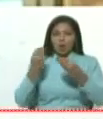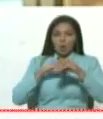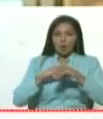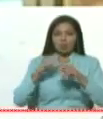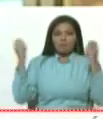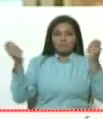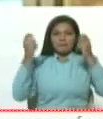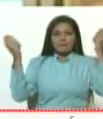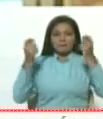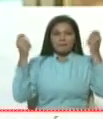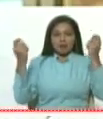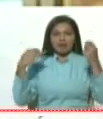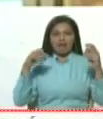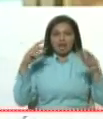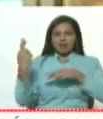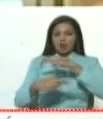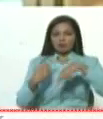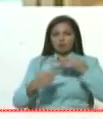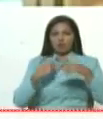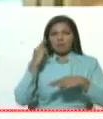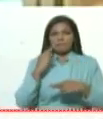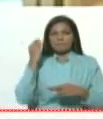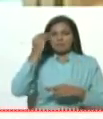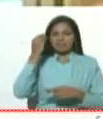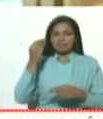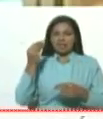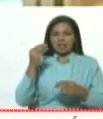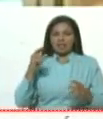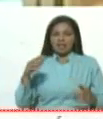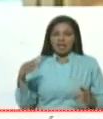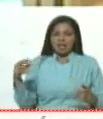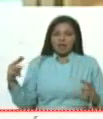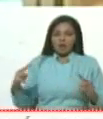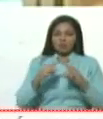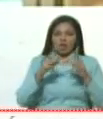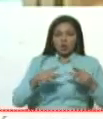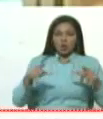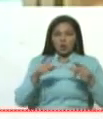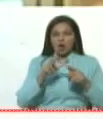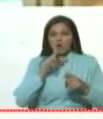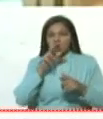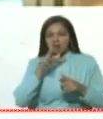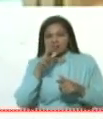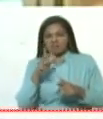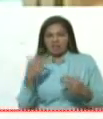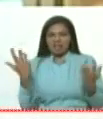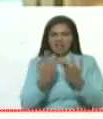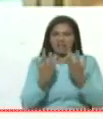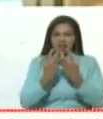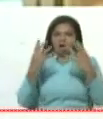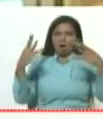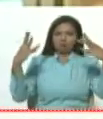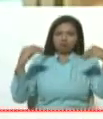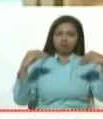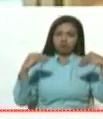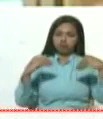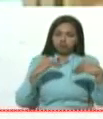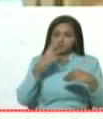campaña mundial contra la revolución bolivariana, piensa encontrar un país en guerra, cautizado, apagado,